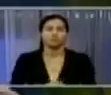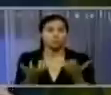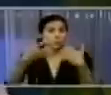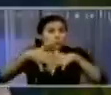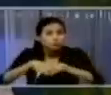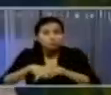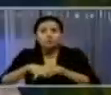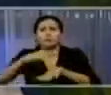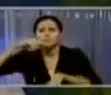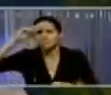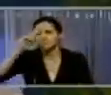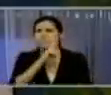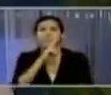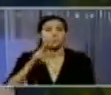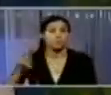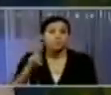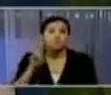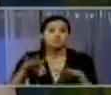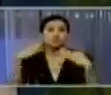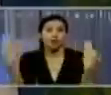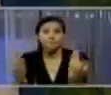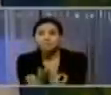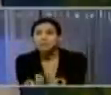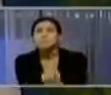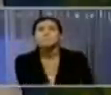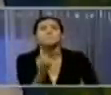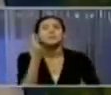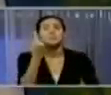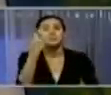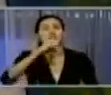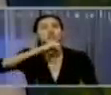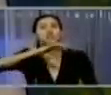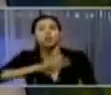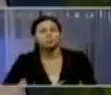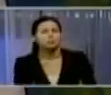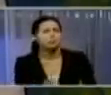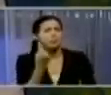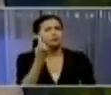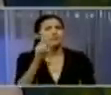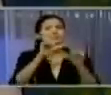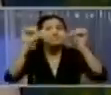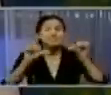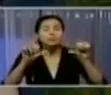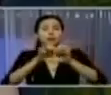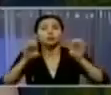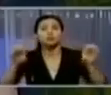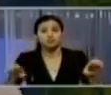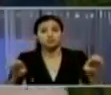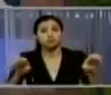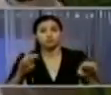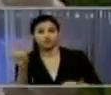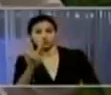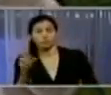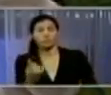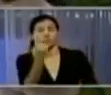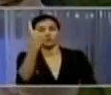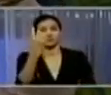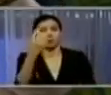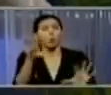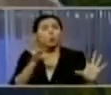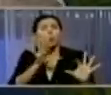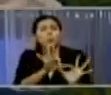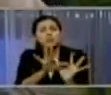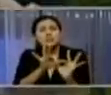madres, padres y representantes. Primera vez en la historia del sistema educativo venezolano que estamos